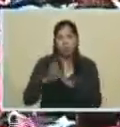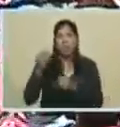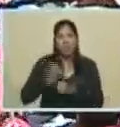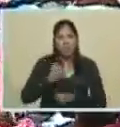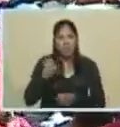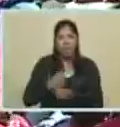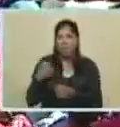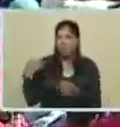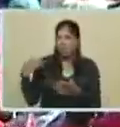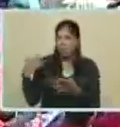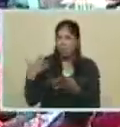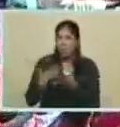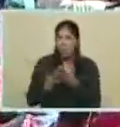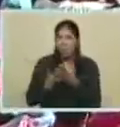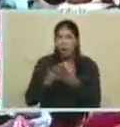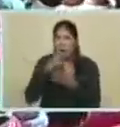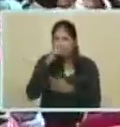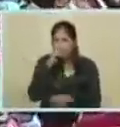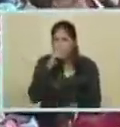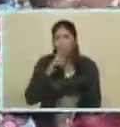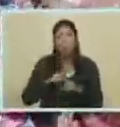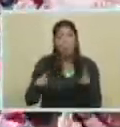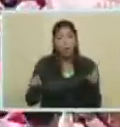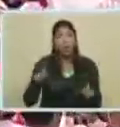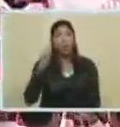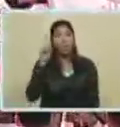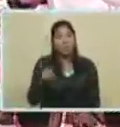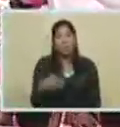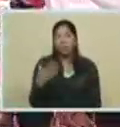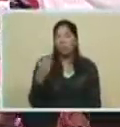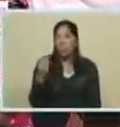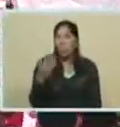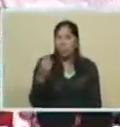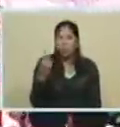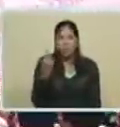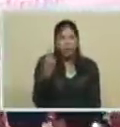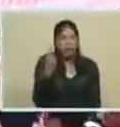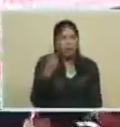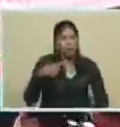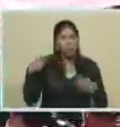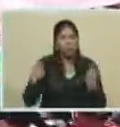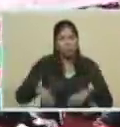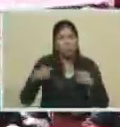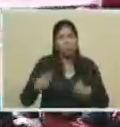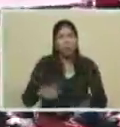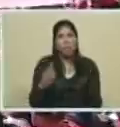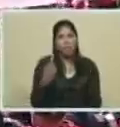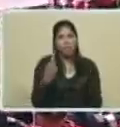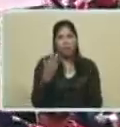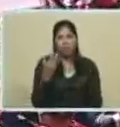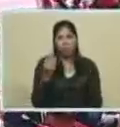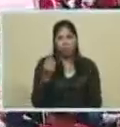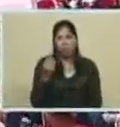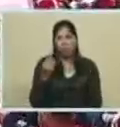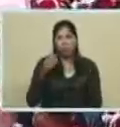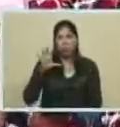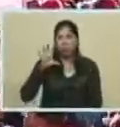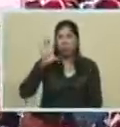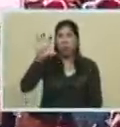Pero también es una gran verdad que falta todavía mucho por hacer para tener una